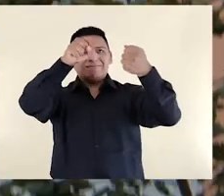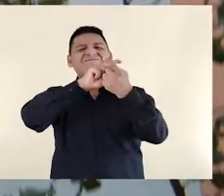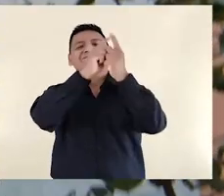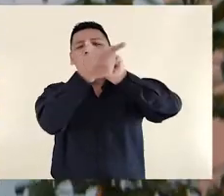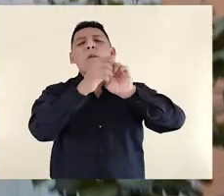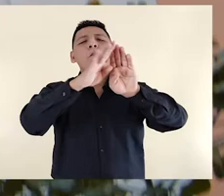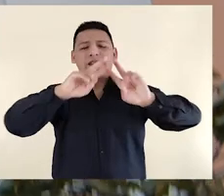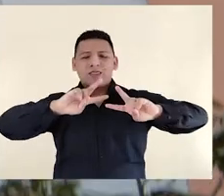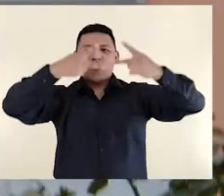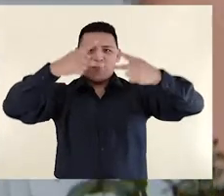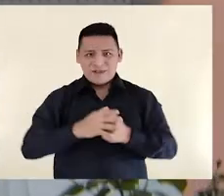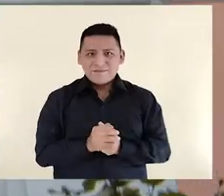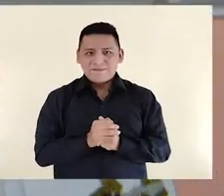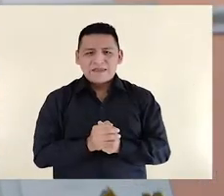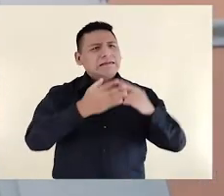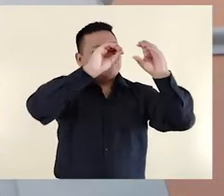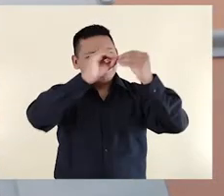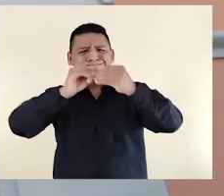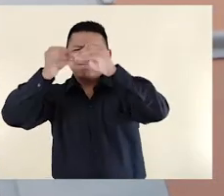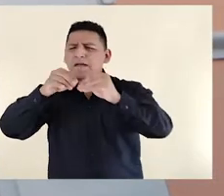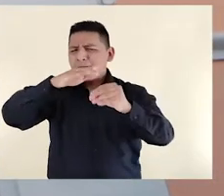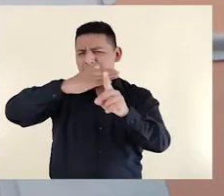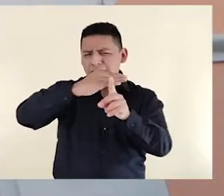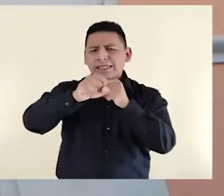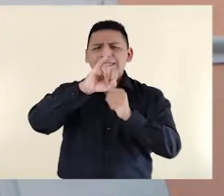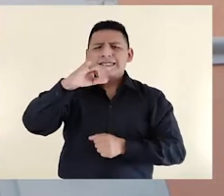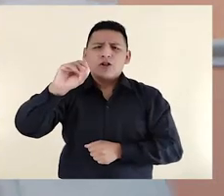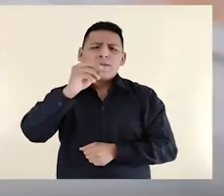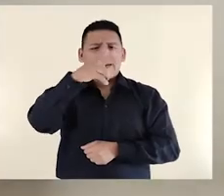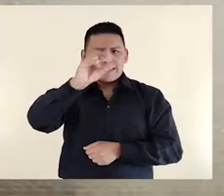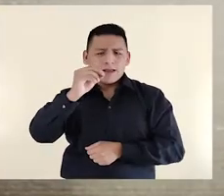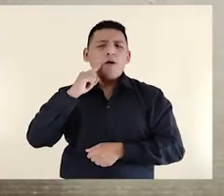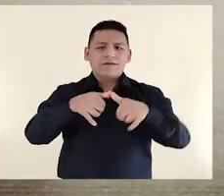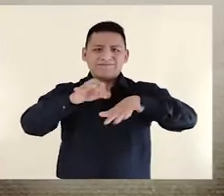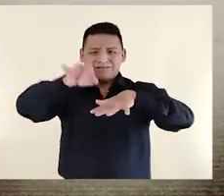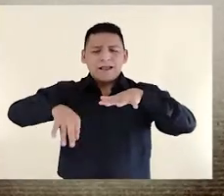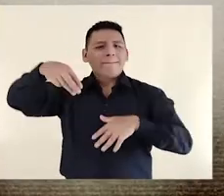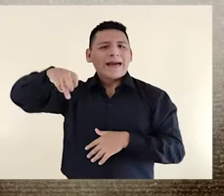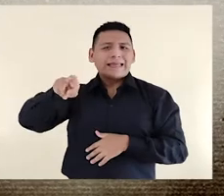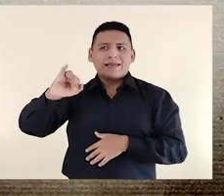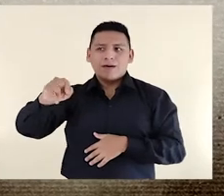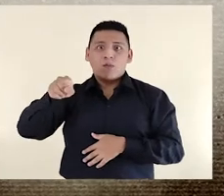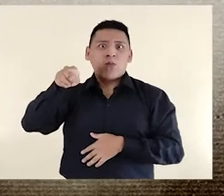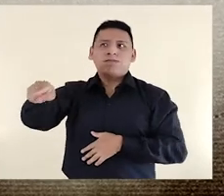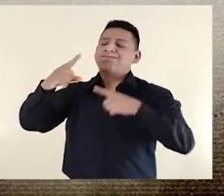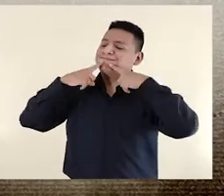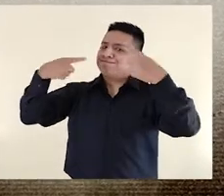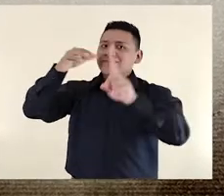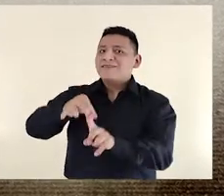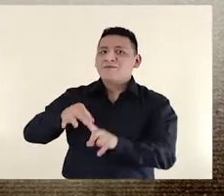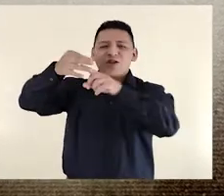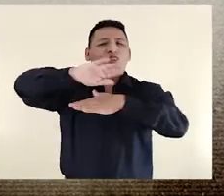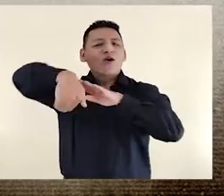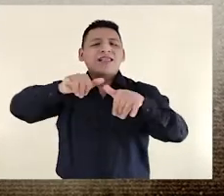esta portada de dos cuerpos durante la reconstrucción hecha a mediados del siglo XX por el arquitecto Marquina, una de las más